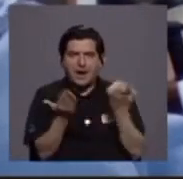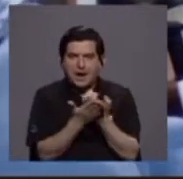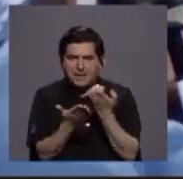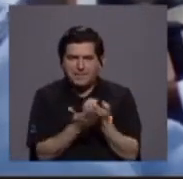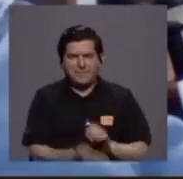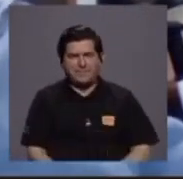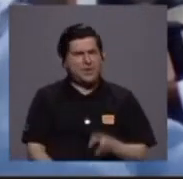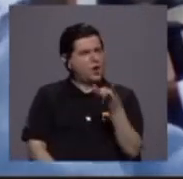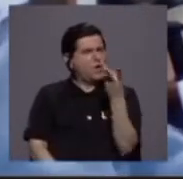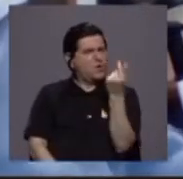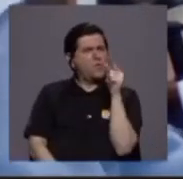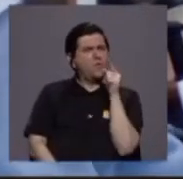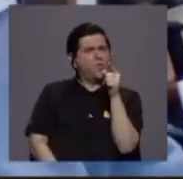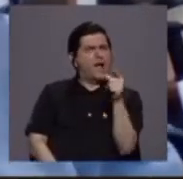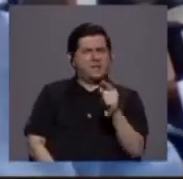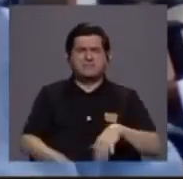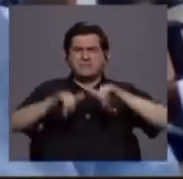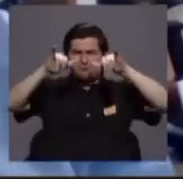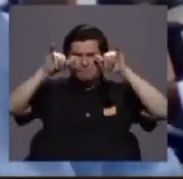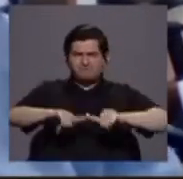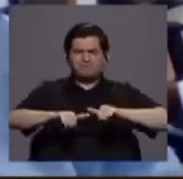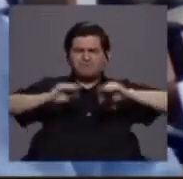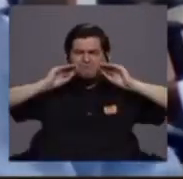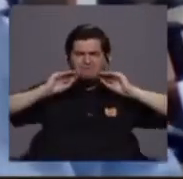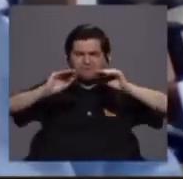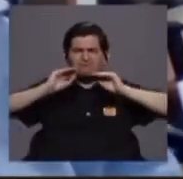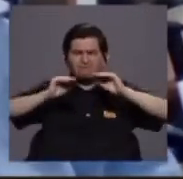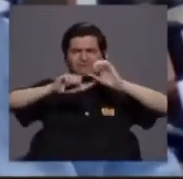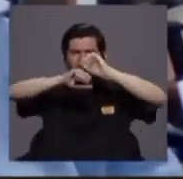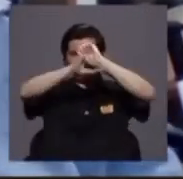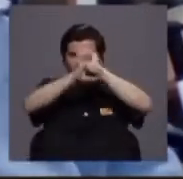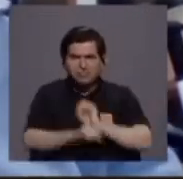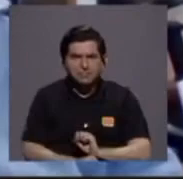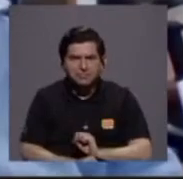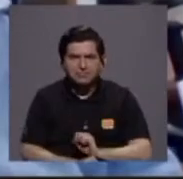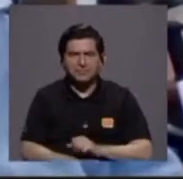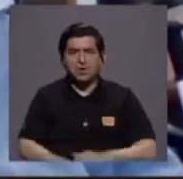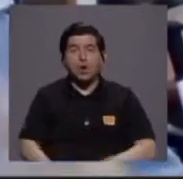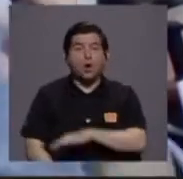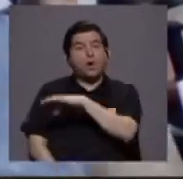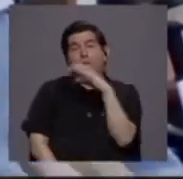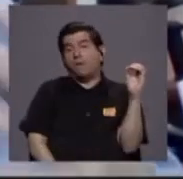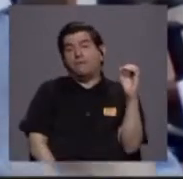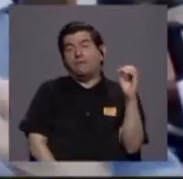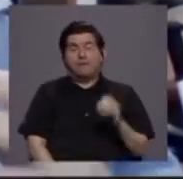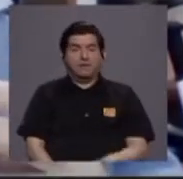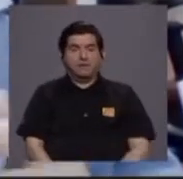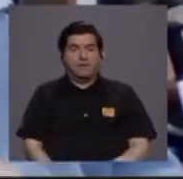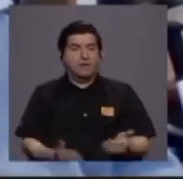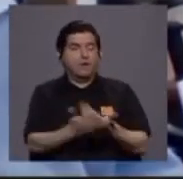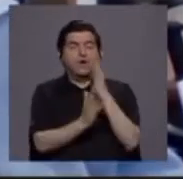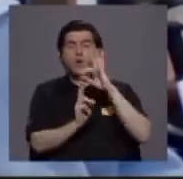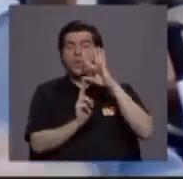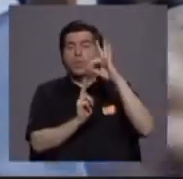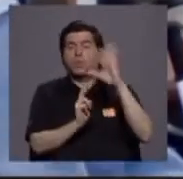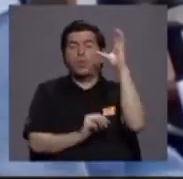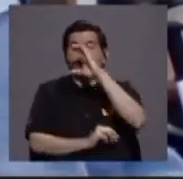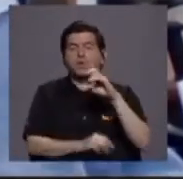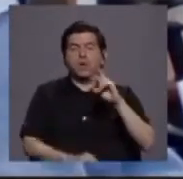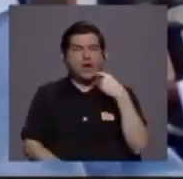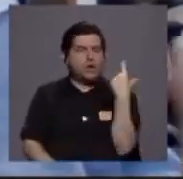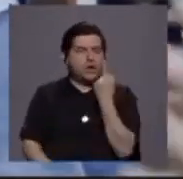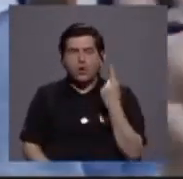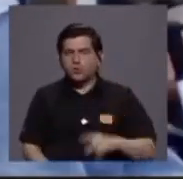qué tanto se debe mantener la enseñanza tradicional o buscar nuevas alternativas, no solo